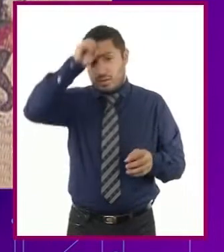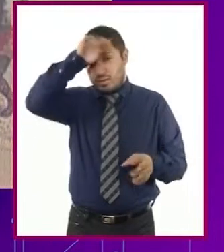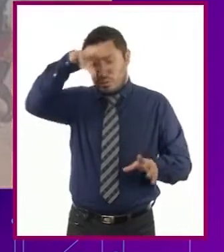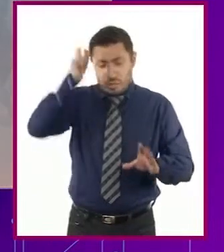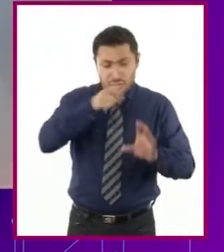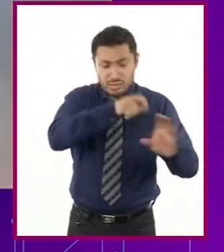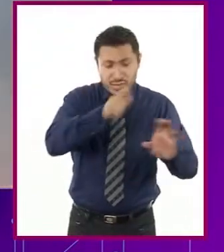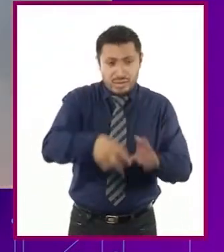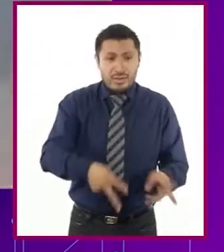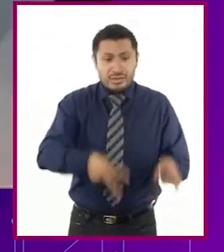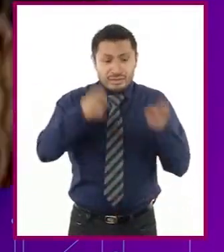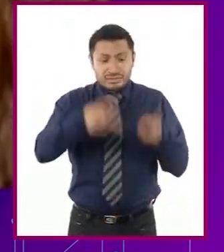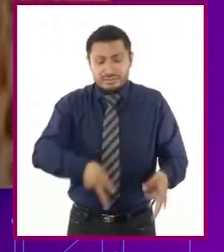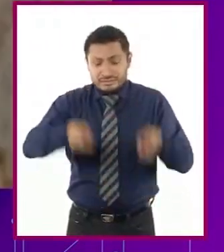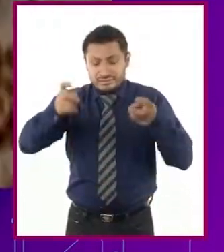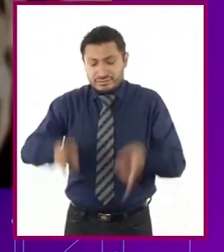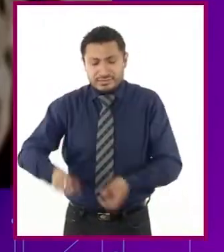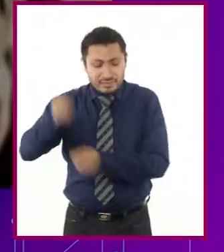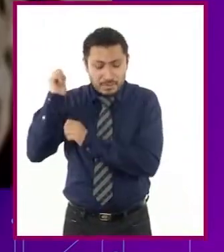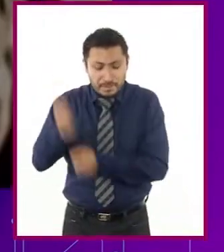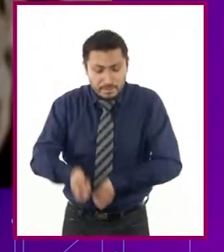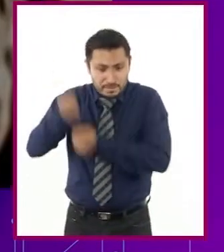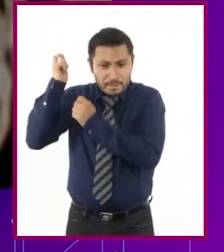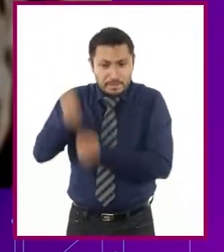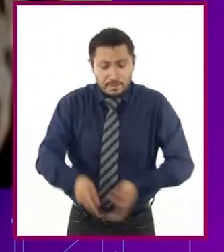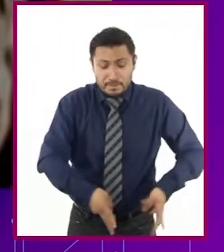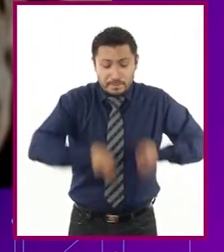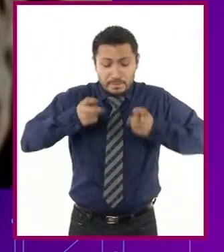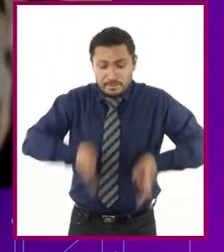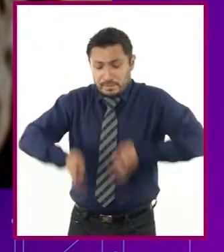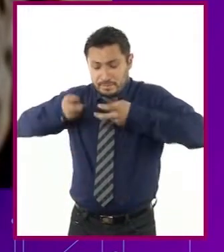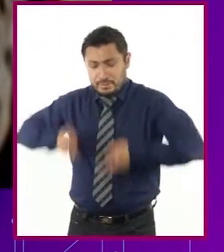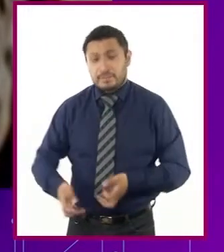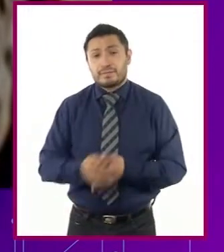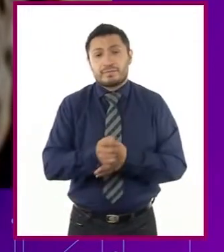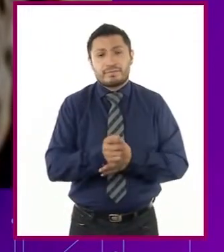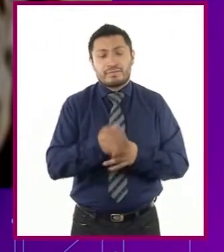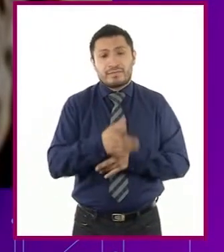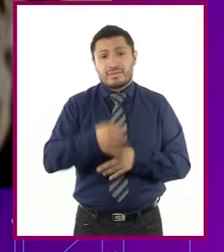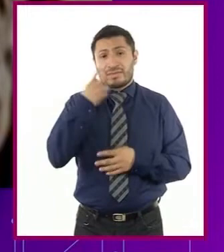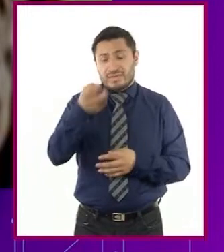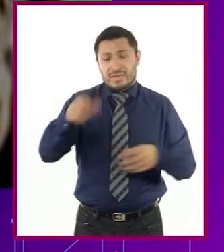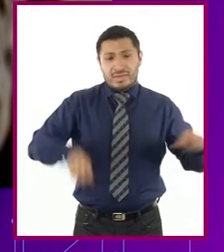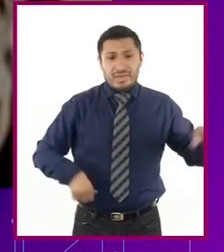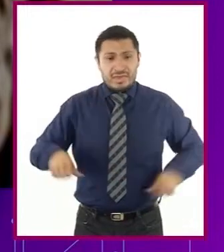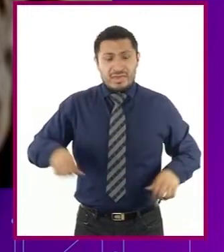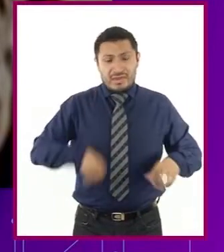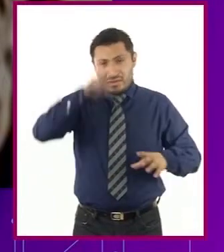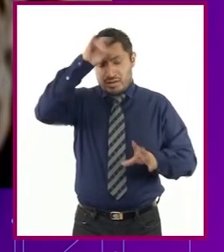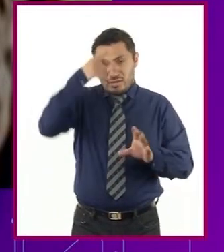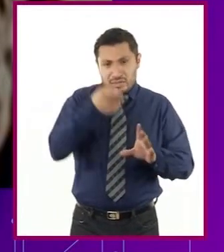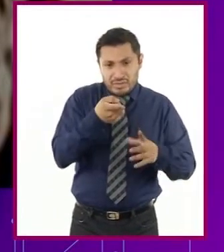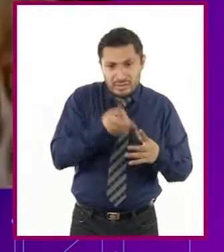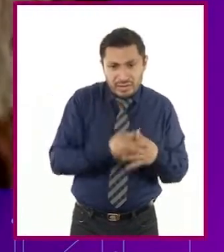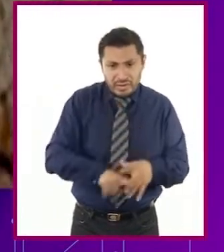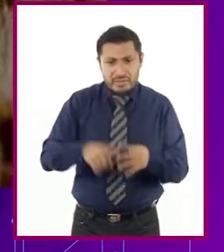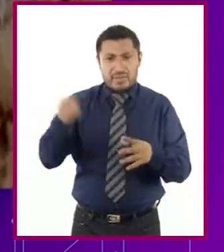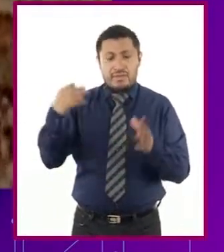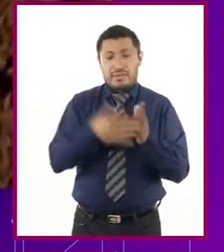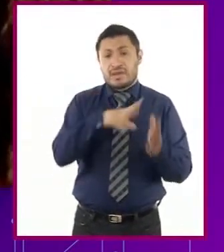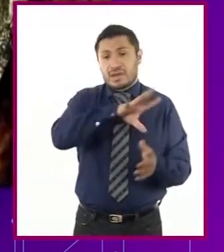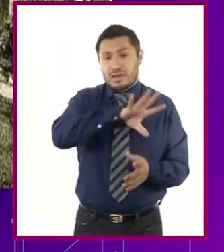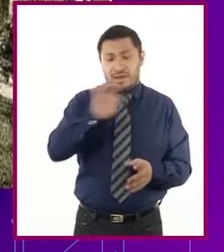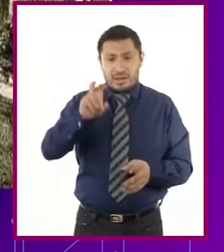a través de la excavación. La actividad minera inició en 1522 en la zona mixteca y en el